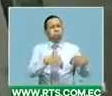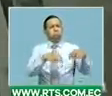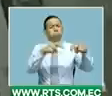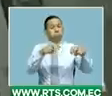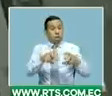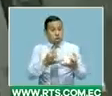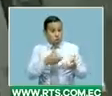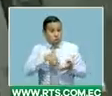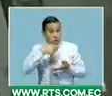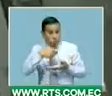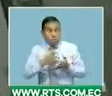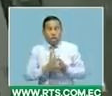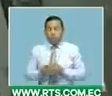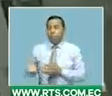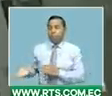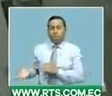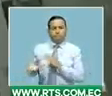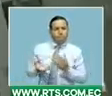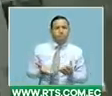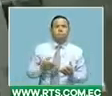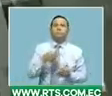inesperado.